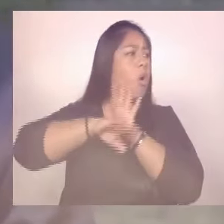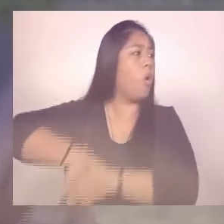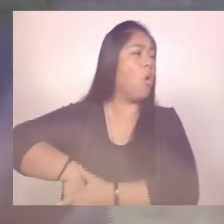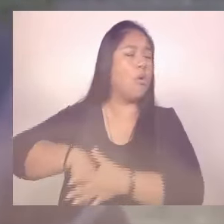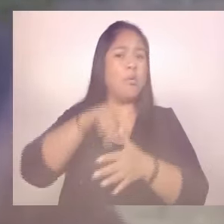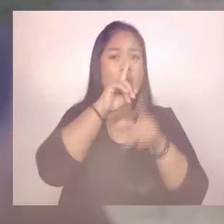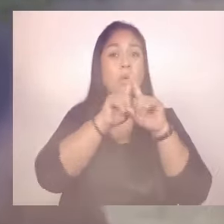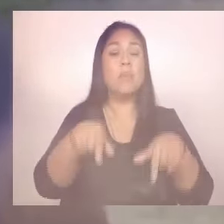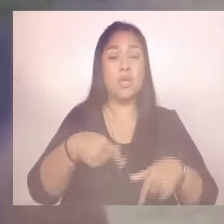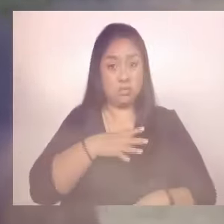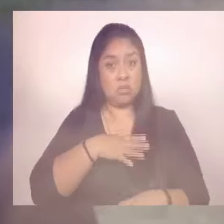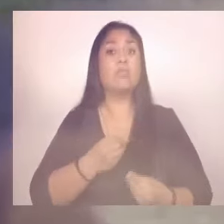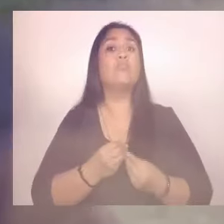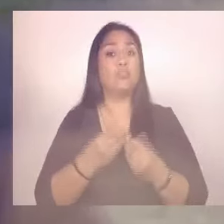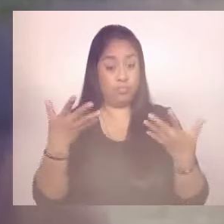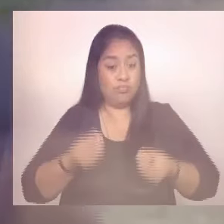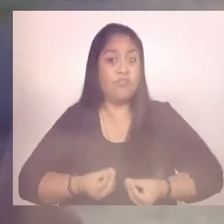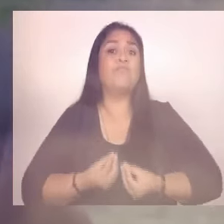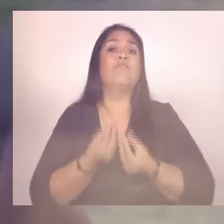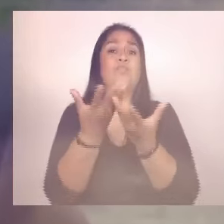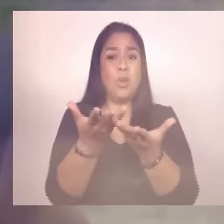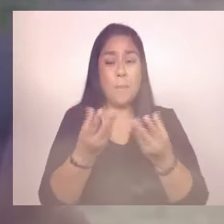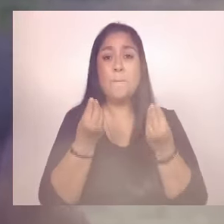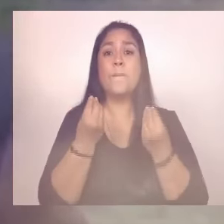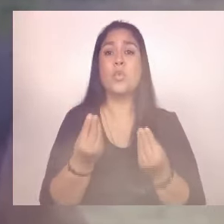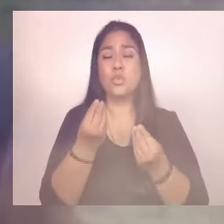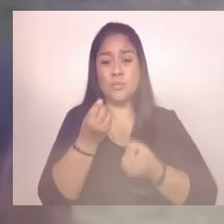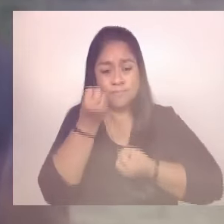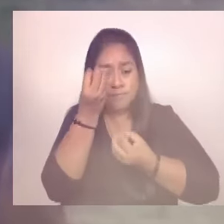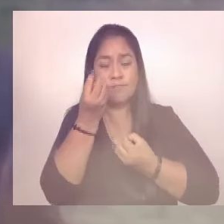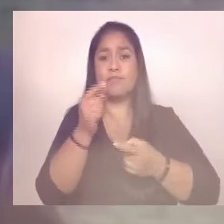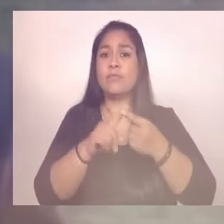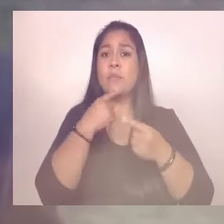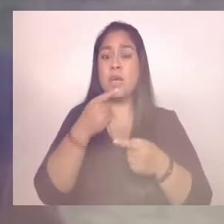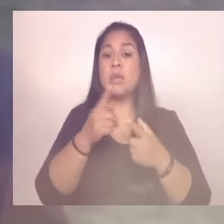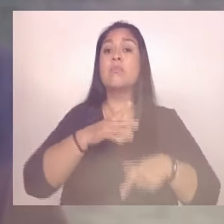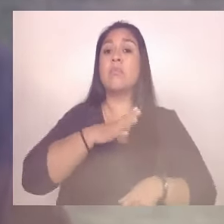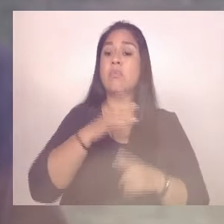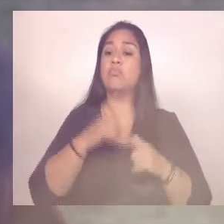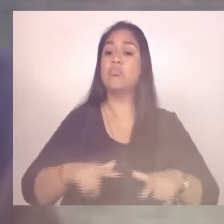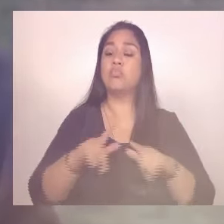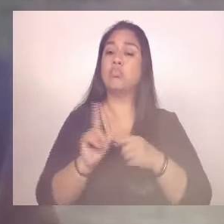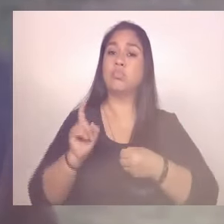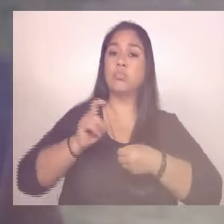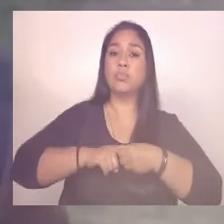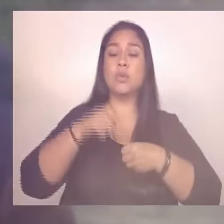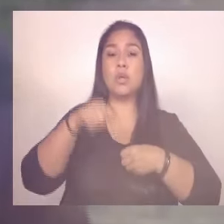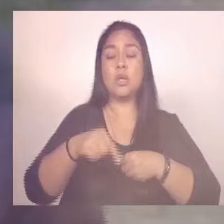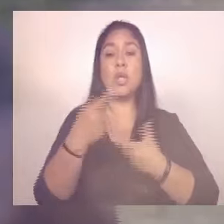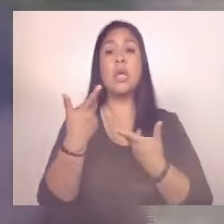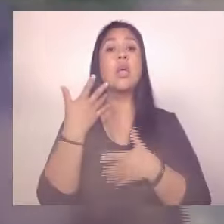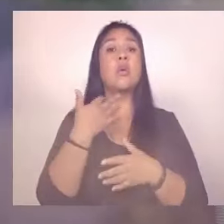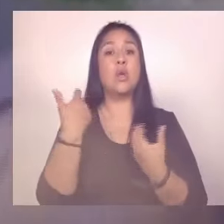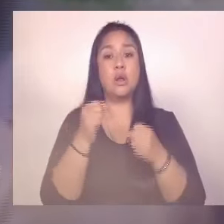marginados, pero que tienen mucho que decir, mucho que aportar, que tienen un lugar en la construcción de